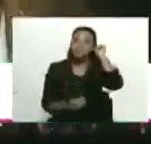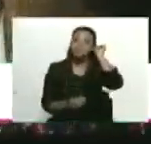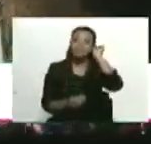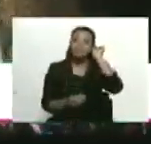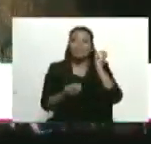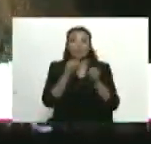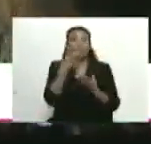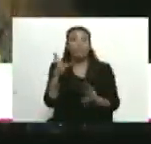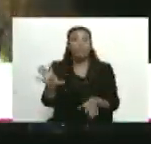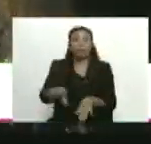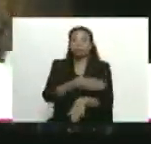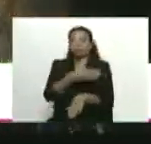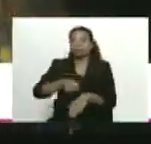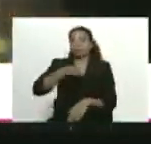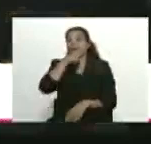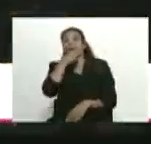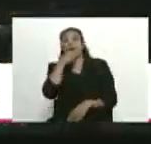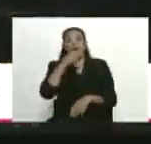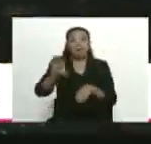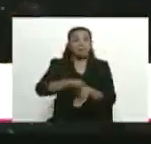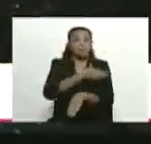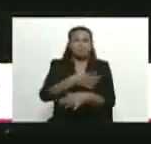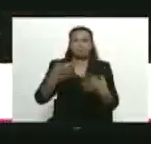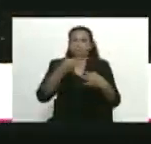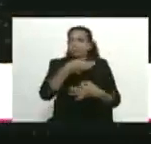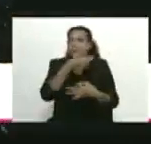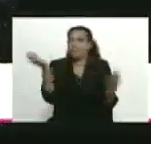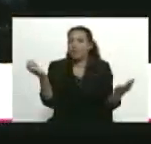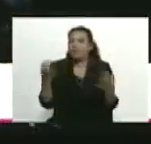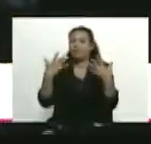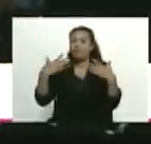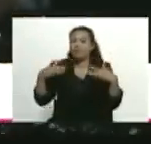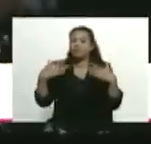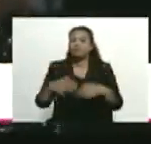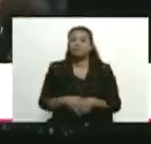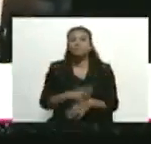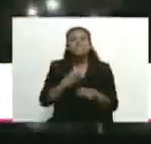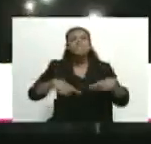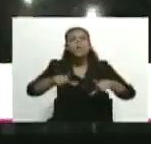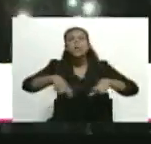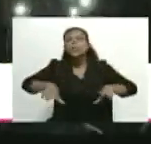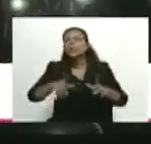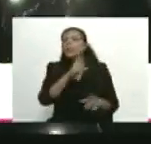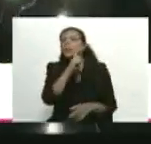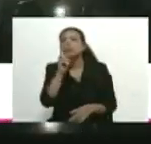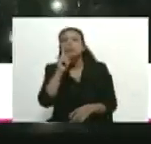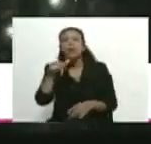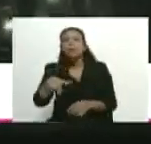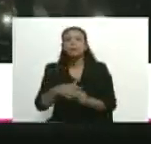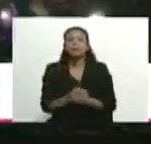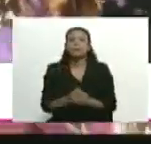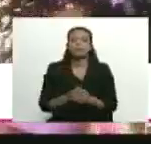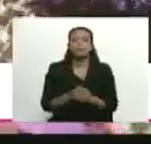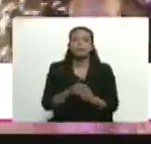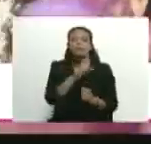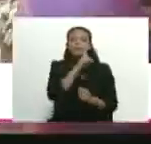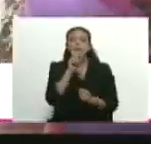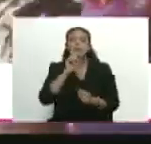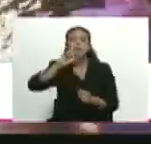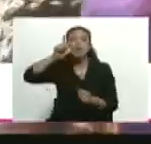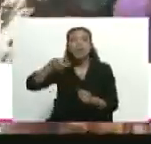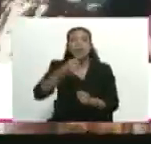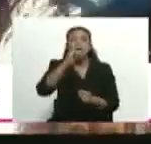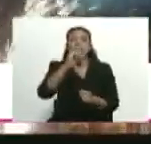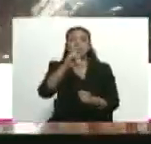fueron tremendos conciertos, ¿no? Sí, claro que sí. ¿Dónde estuviste tú? ¿Cómo te llamas? Mi nombre es Hillary